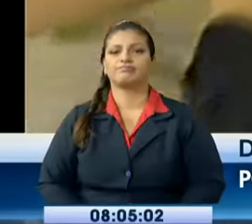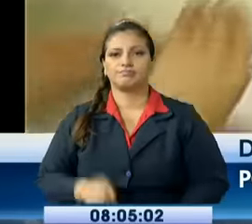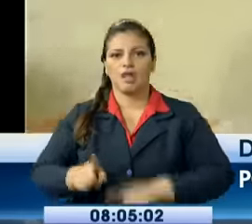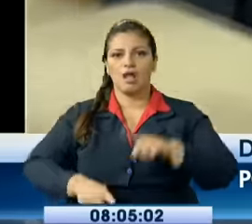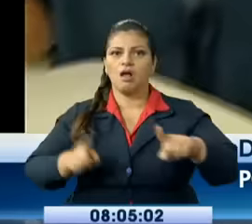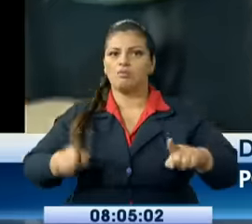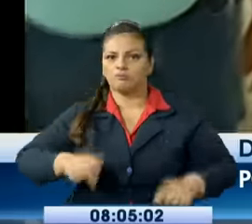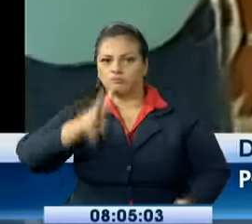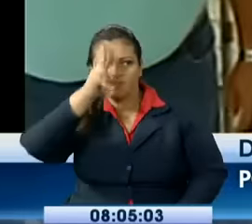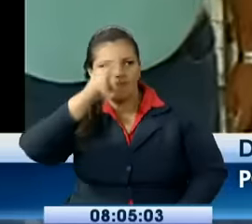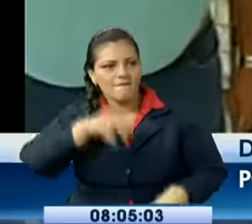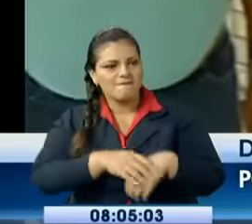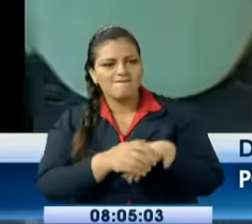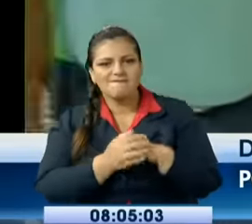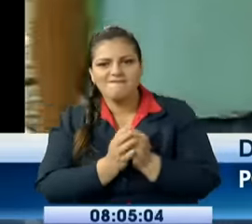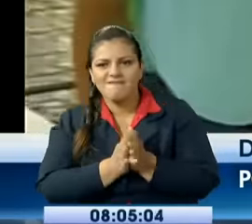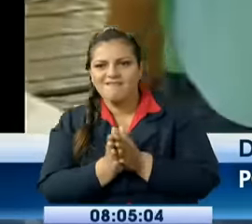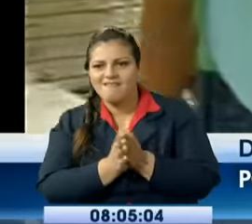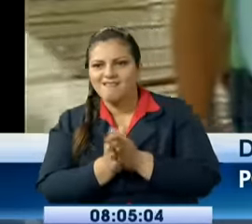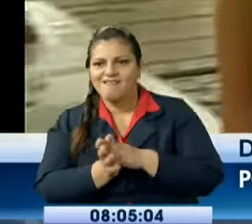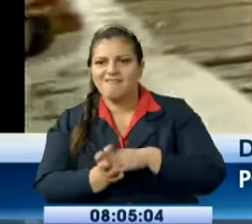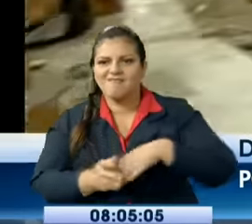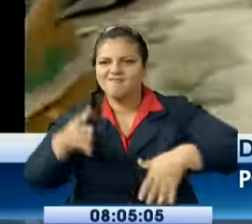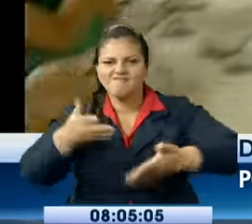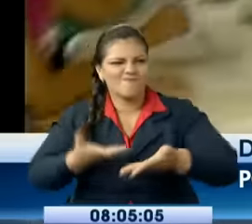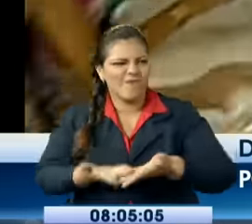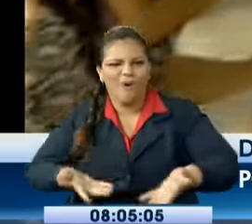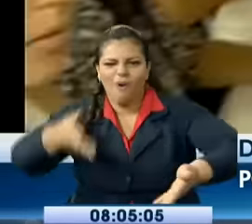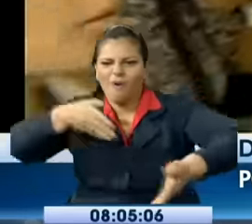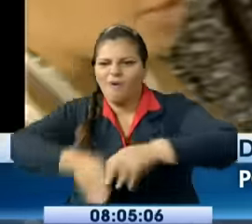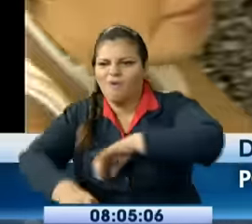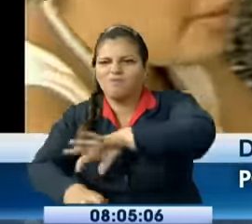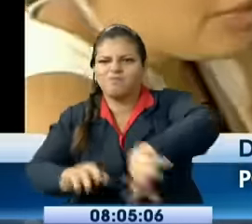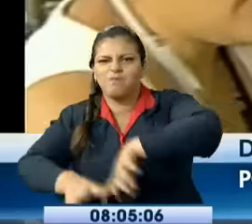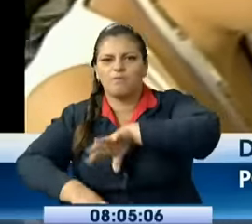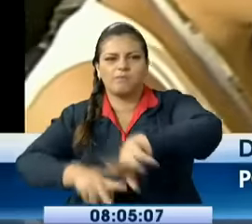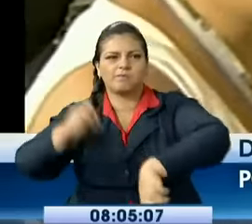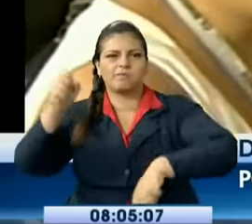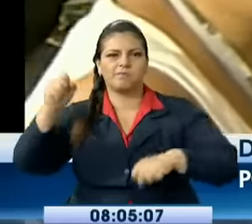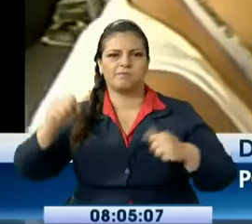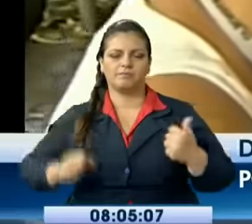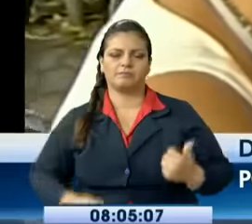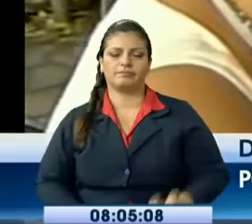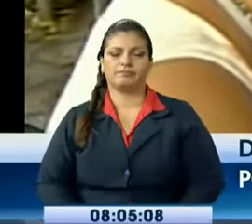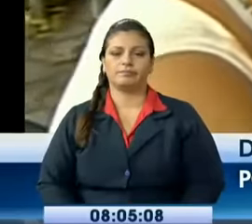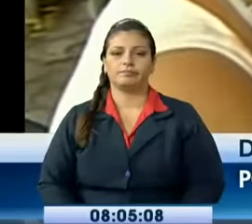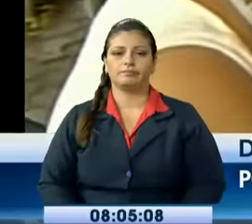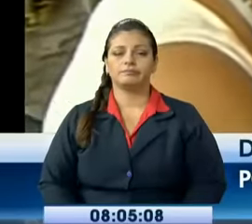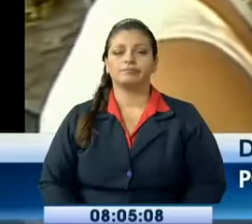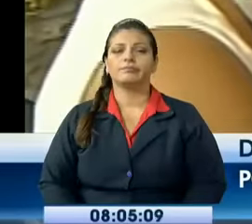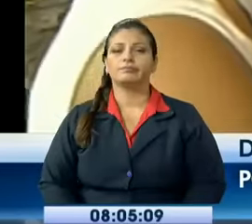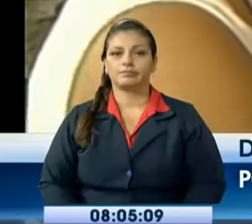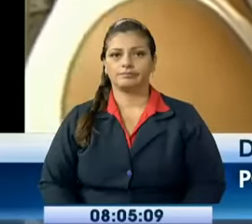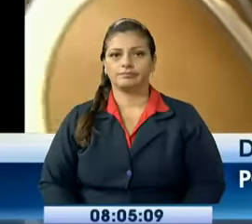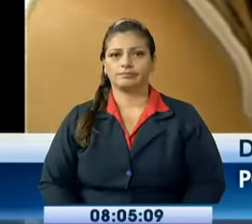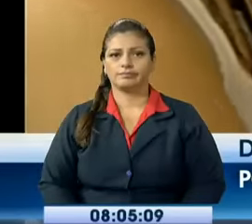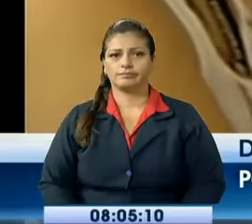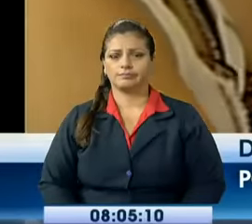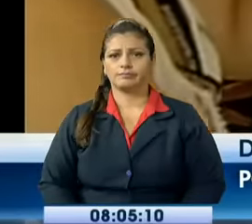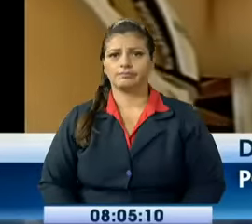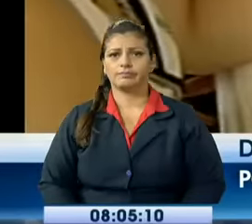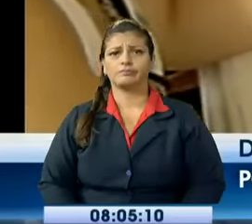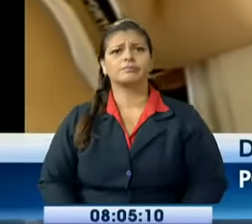situación, entraron para robar estas pertenencias. Y algo que resulta ilógico, en algunos locales incluso eran